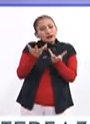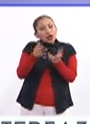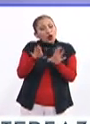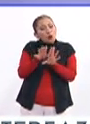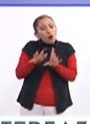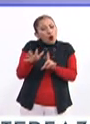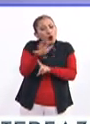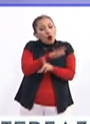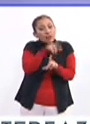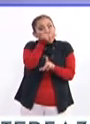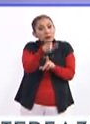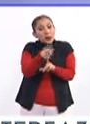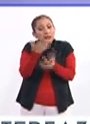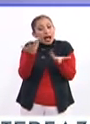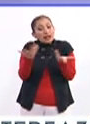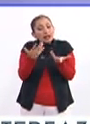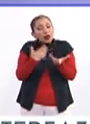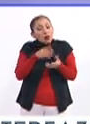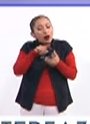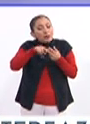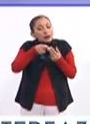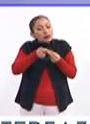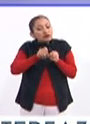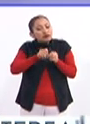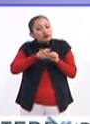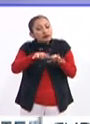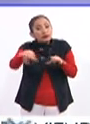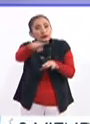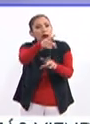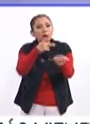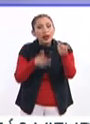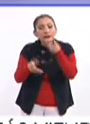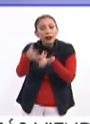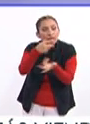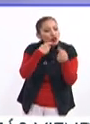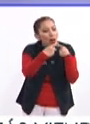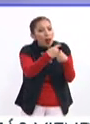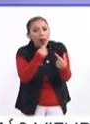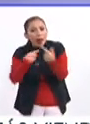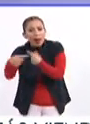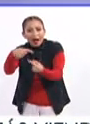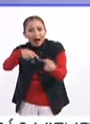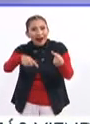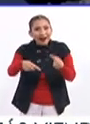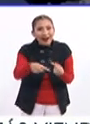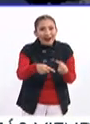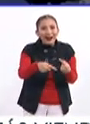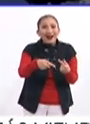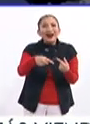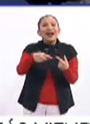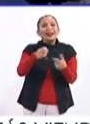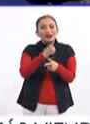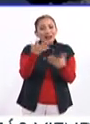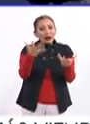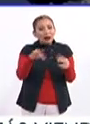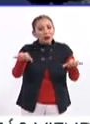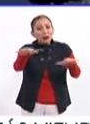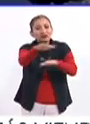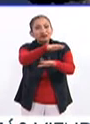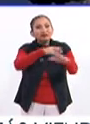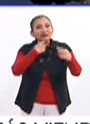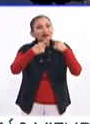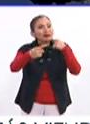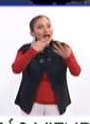contexto en el que después propicia el diálogo entre los diversos actores que asisten a esta reunión. Claro. Y por supuesto se generó un